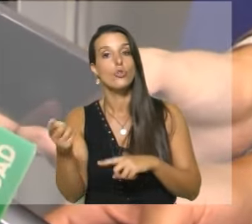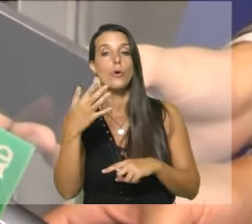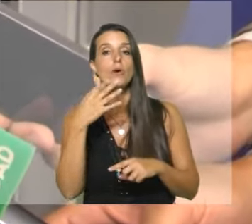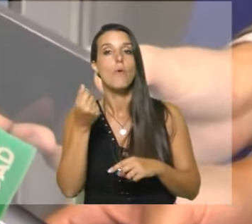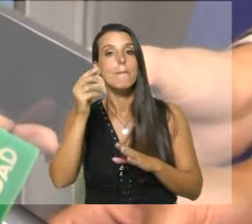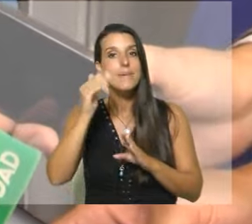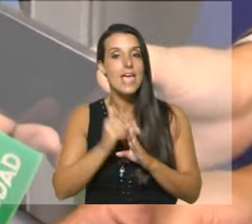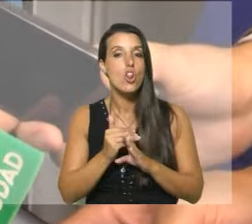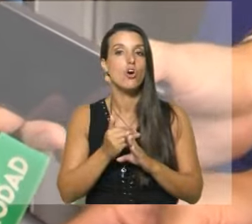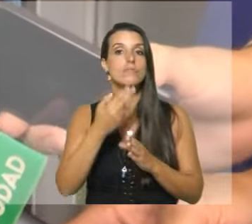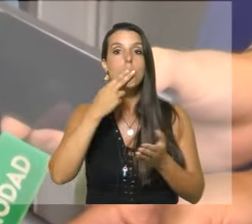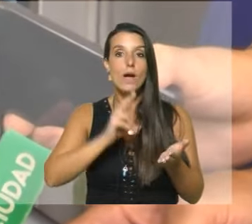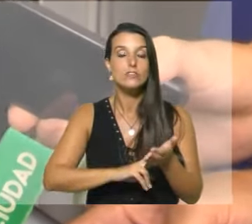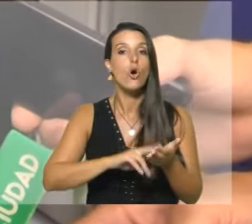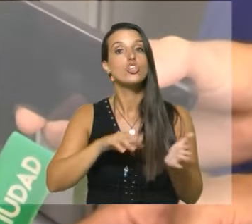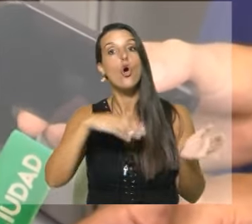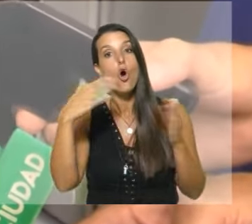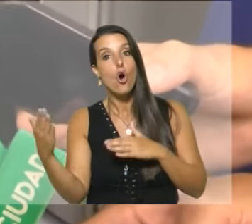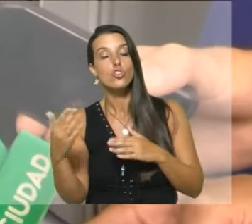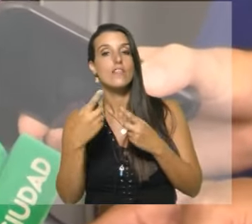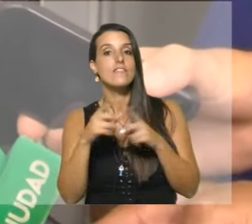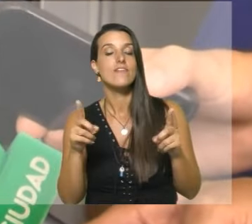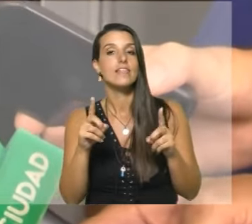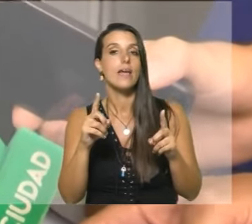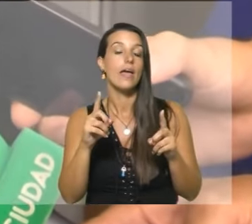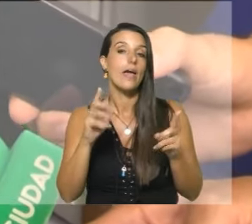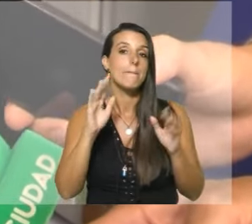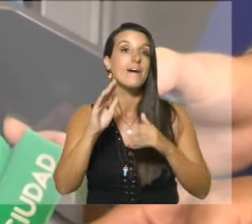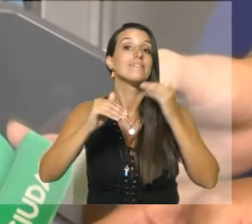rebaja unilateral de aranceles, y otra cosa es la incorporación, tal